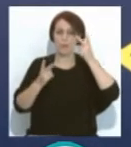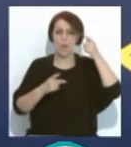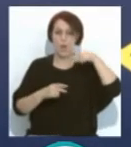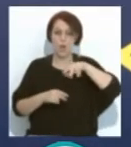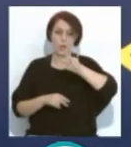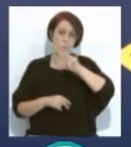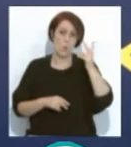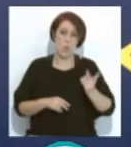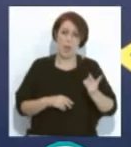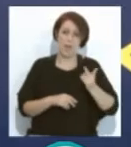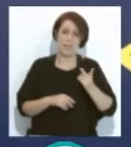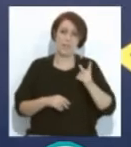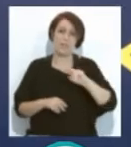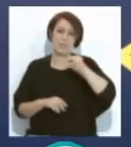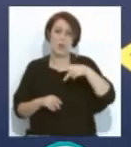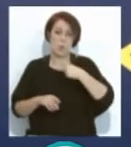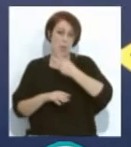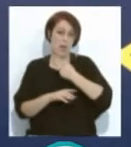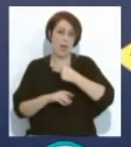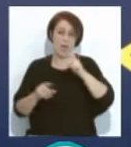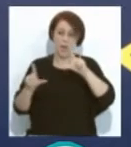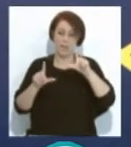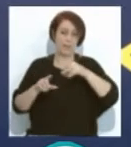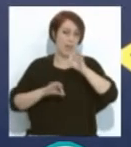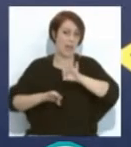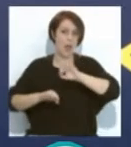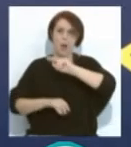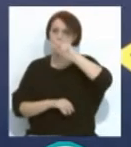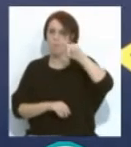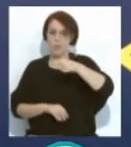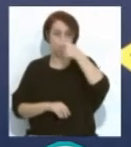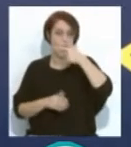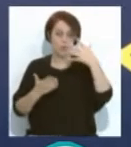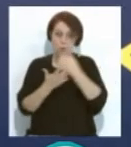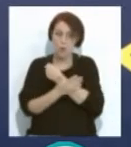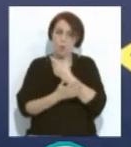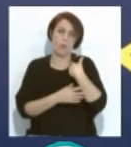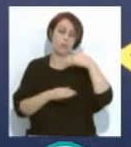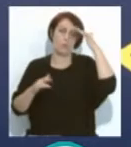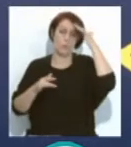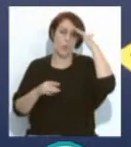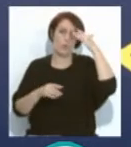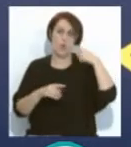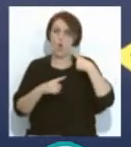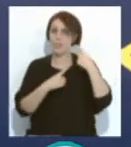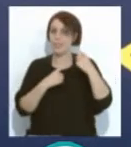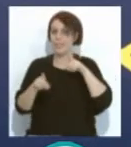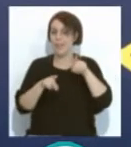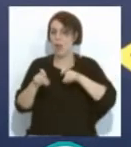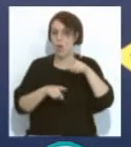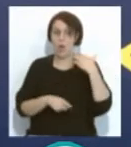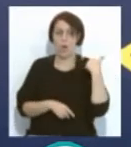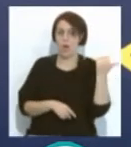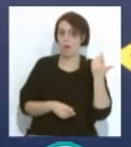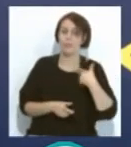Uruguay la segunda división la pasan poco y la primera la pasan toda. Y bueno, obviamente que es un sueño y creo que estando en primera división